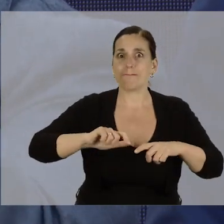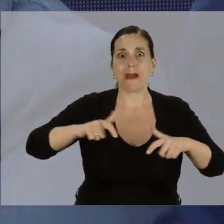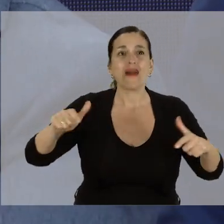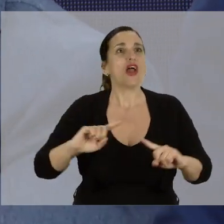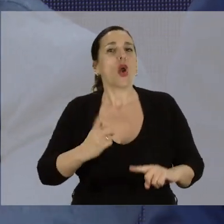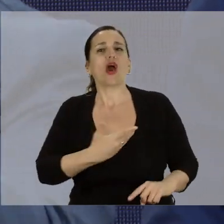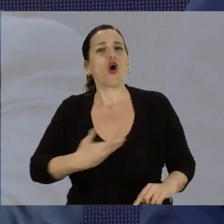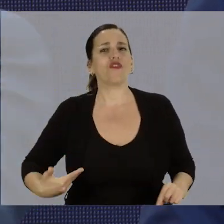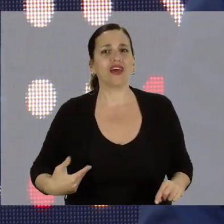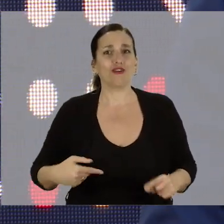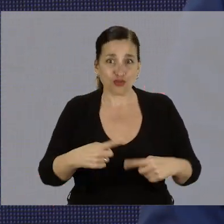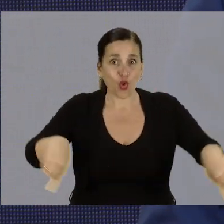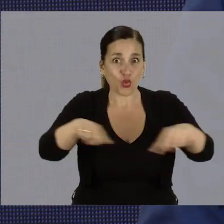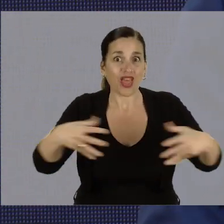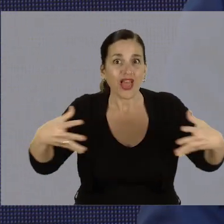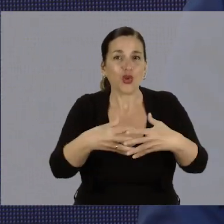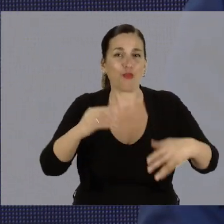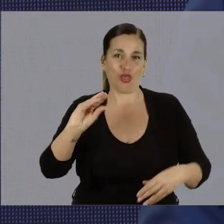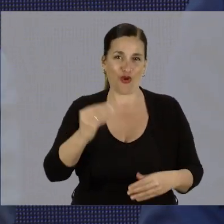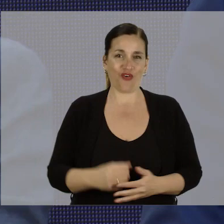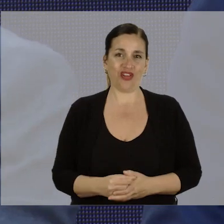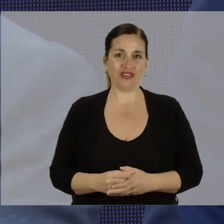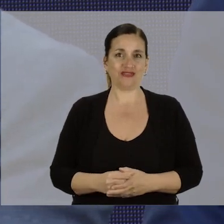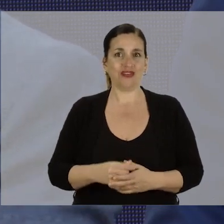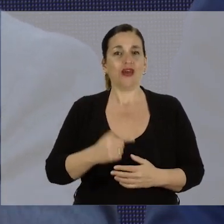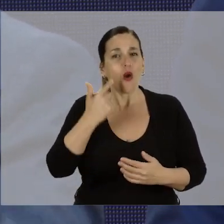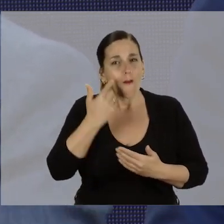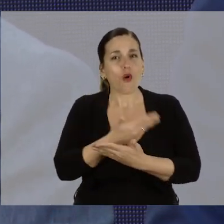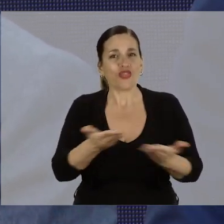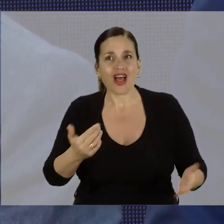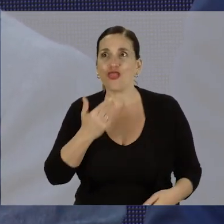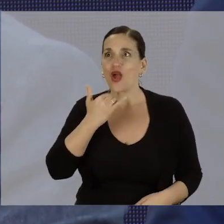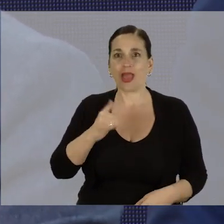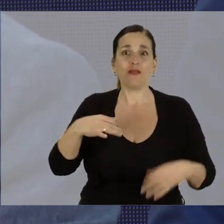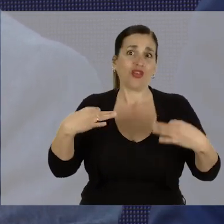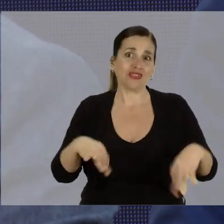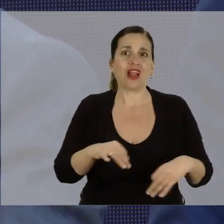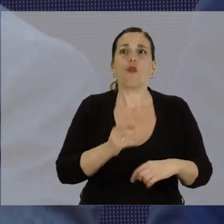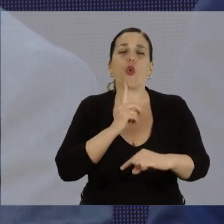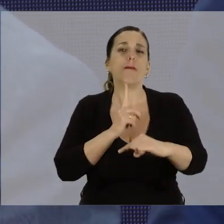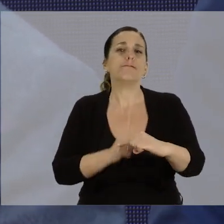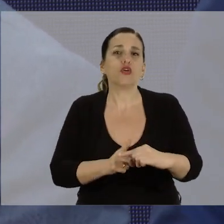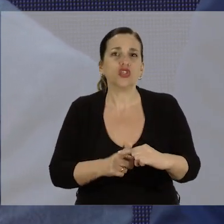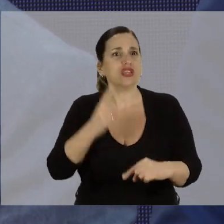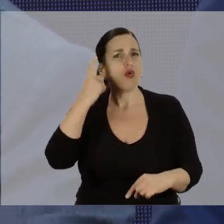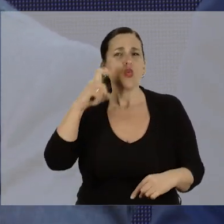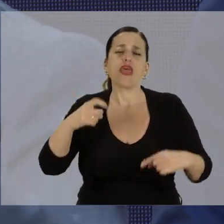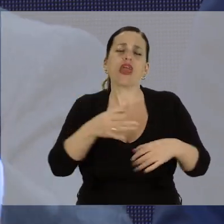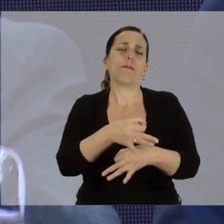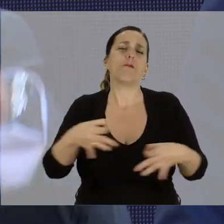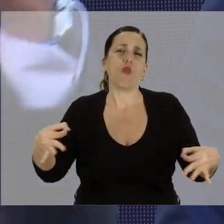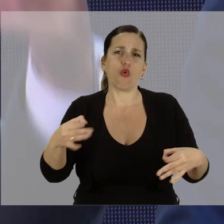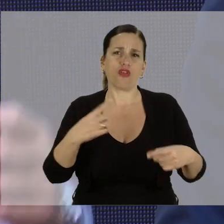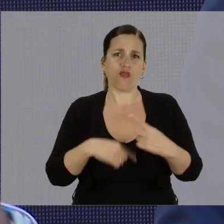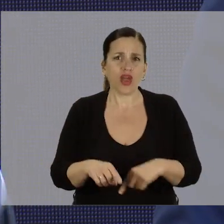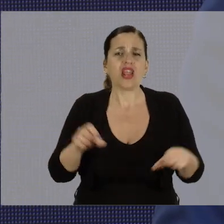continúe y crezca no es el gobierno, son ustedes. Con el ejemplo de que fue algo virtuoso. Fue algo virtuoso